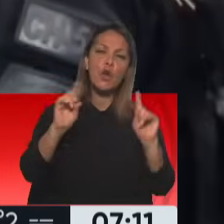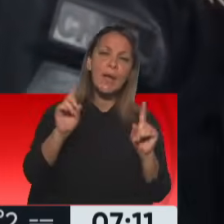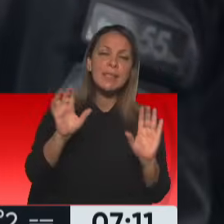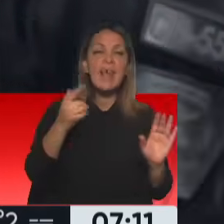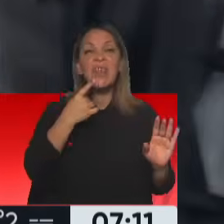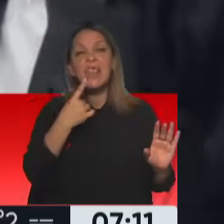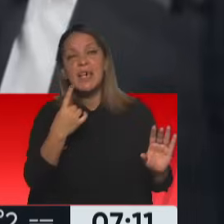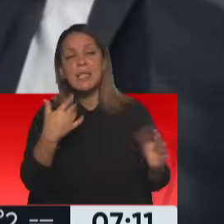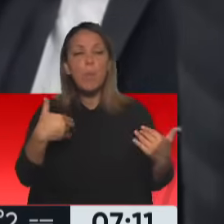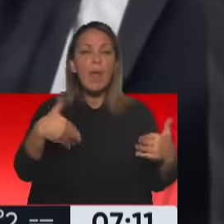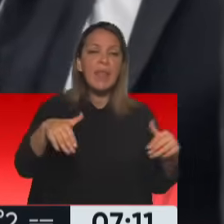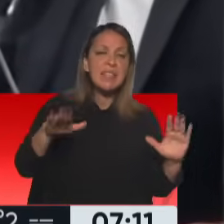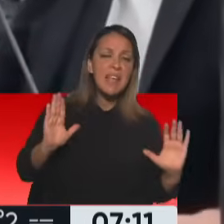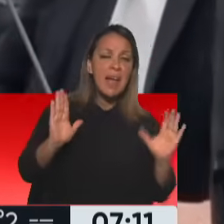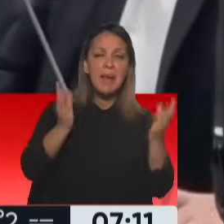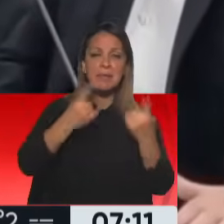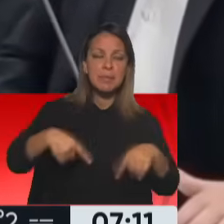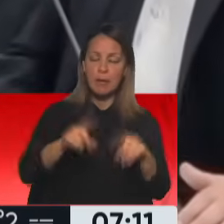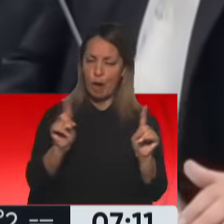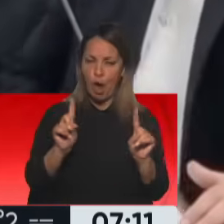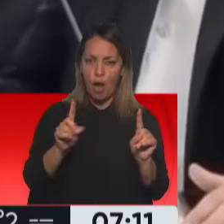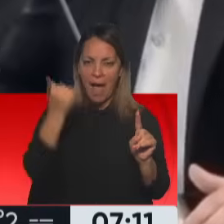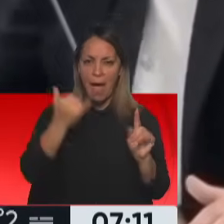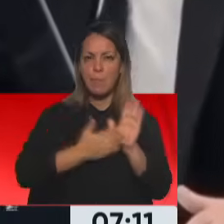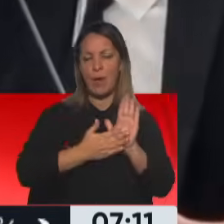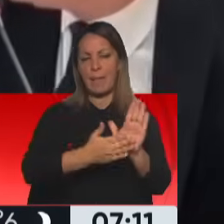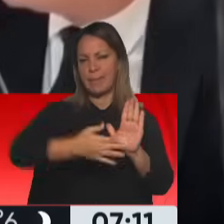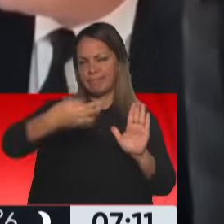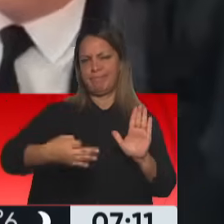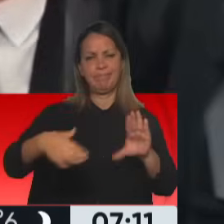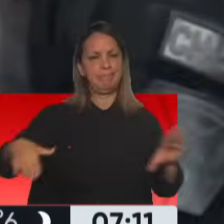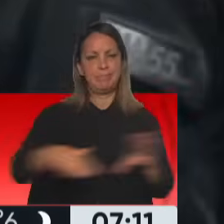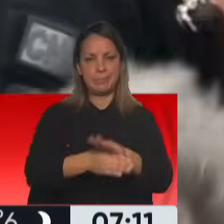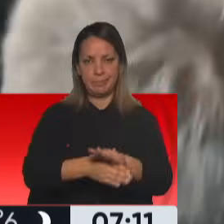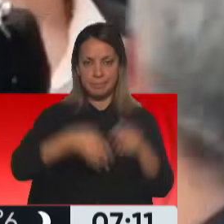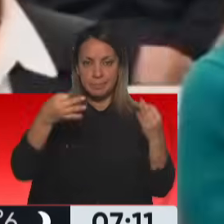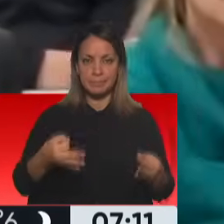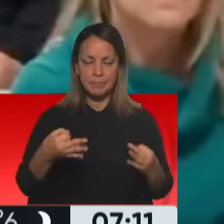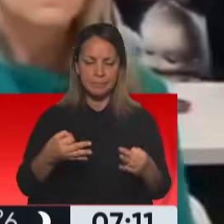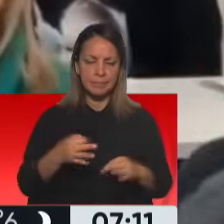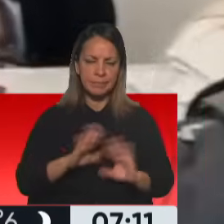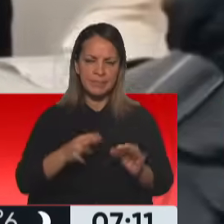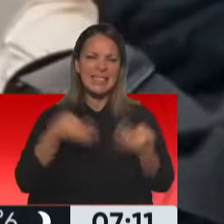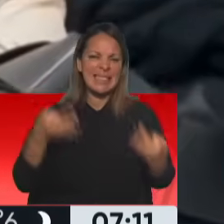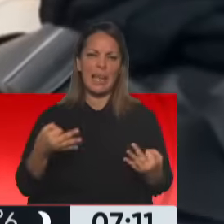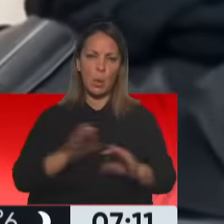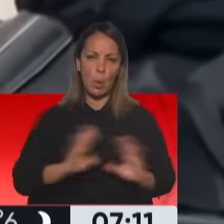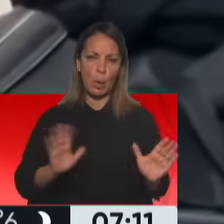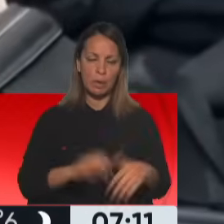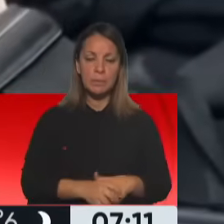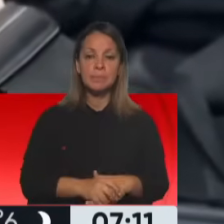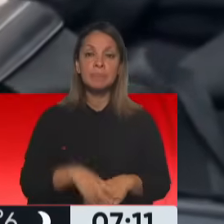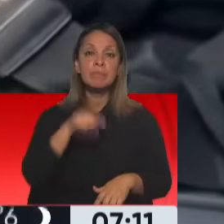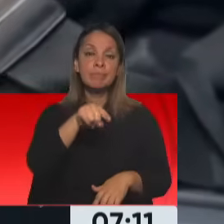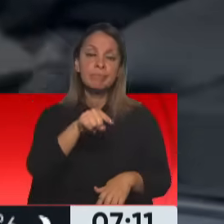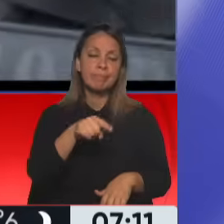indicios, que realmente habían pruebas contundentes, firmes, y que habíamos llegado a esa certeza absoluta. Así que, en ese